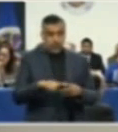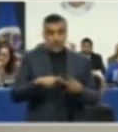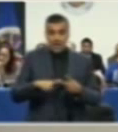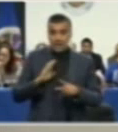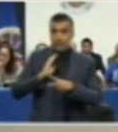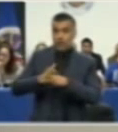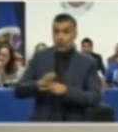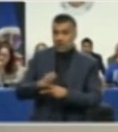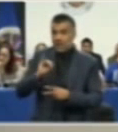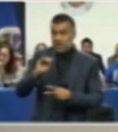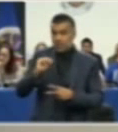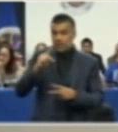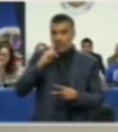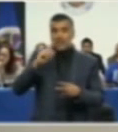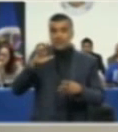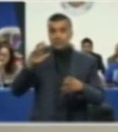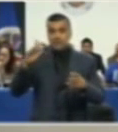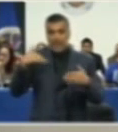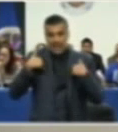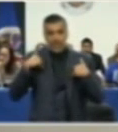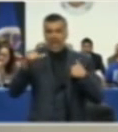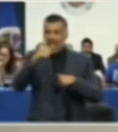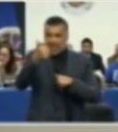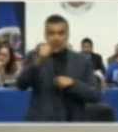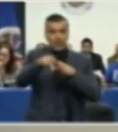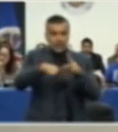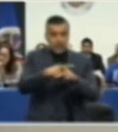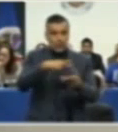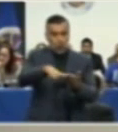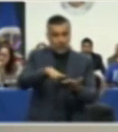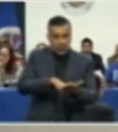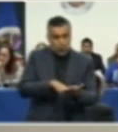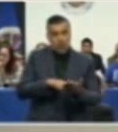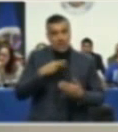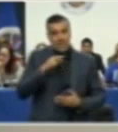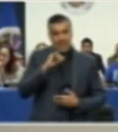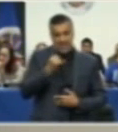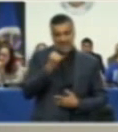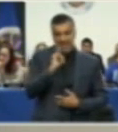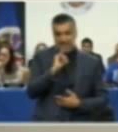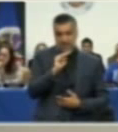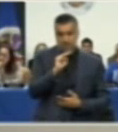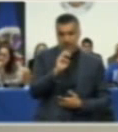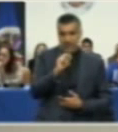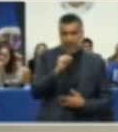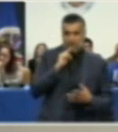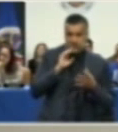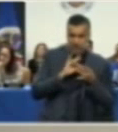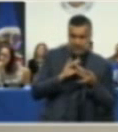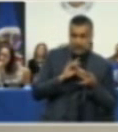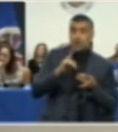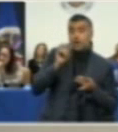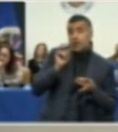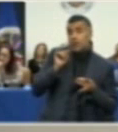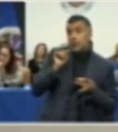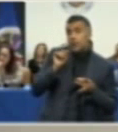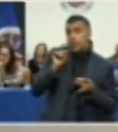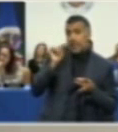La interdicción imposibilita celebrar todo tipo de contratos, ¿no? Jimena apuntaba hace unos instantes